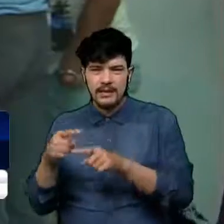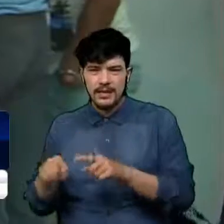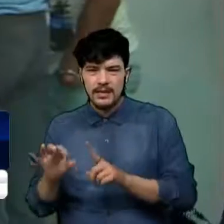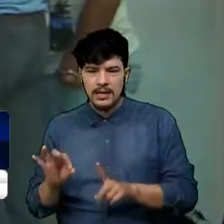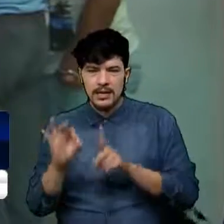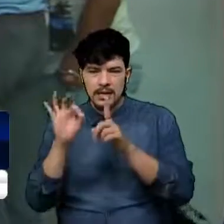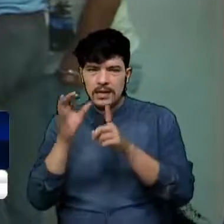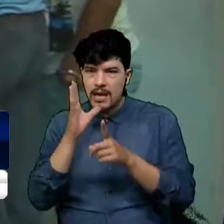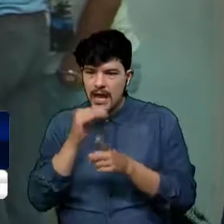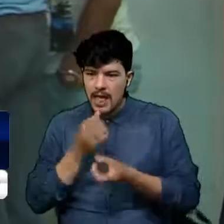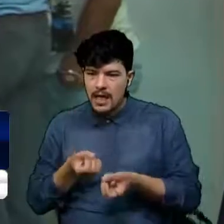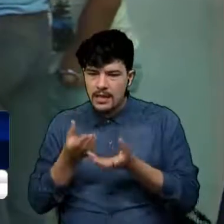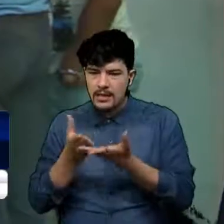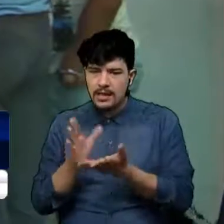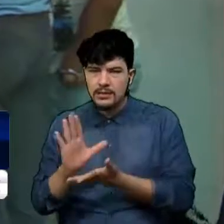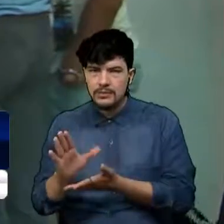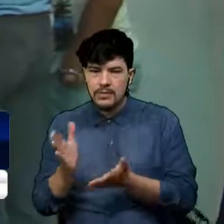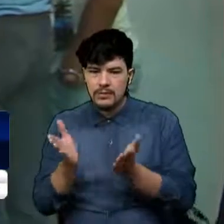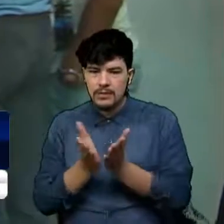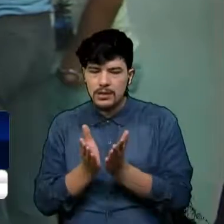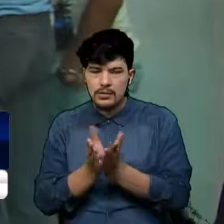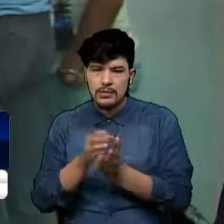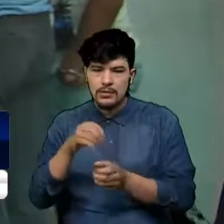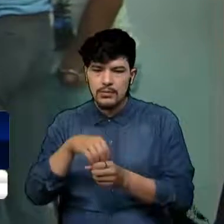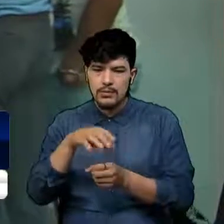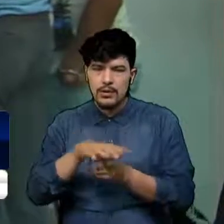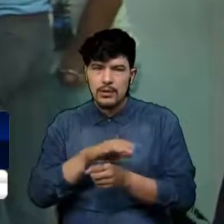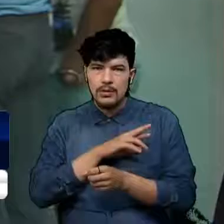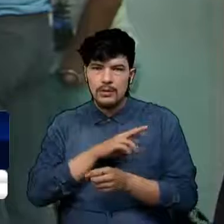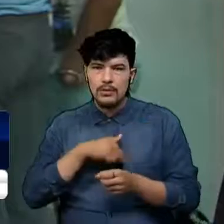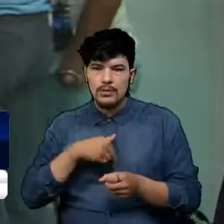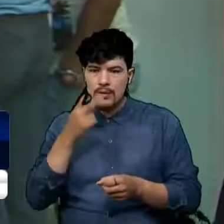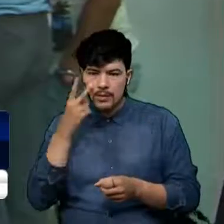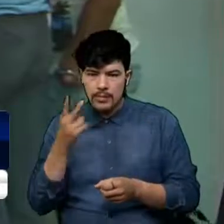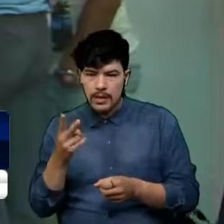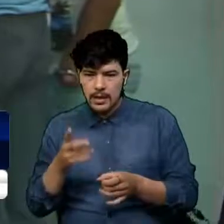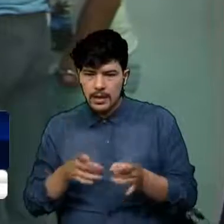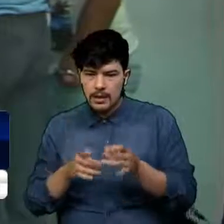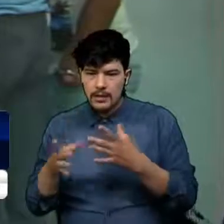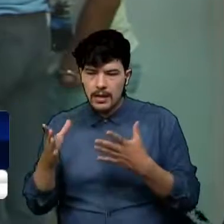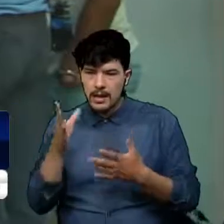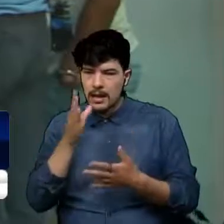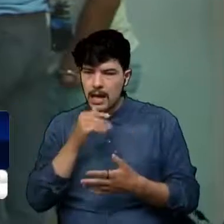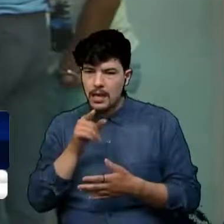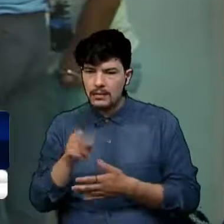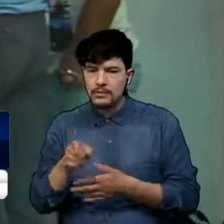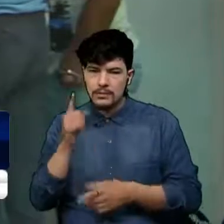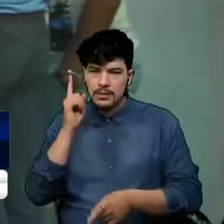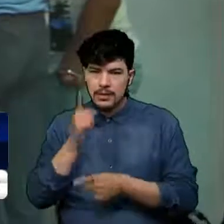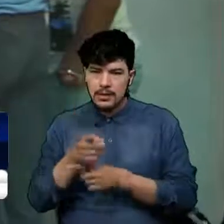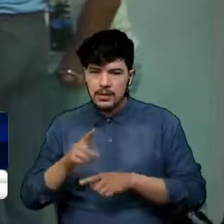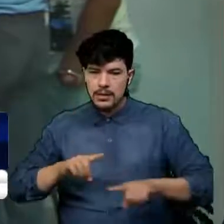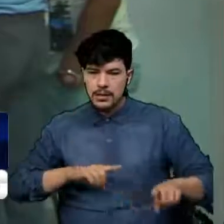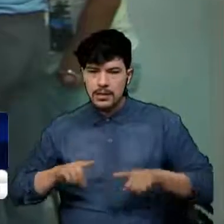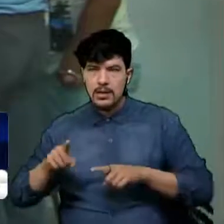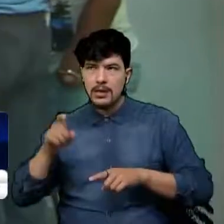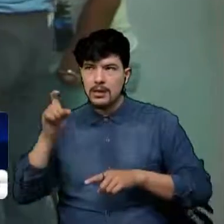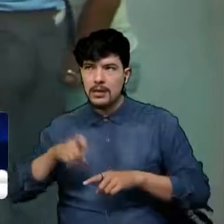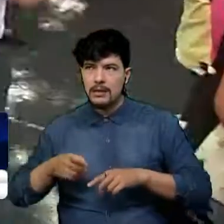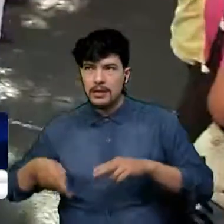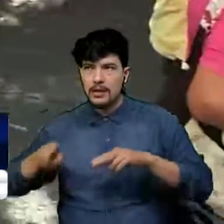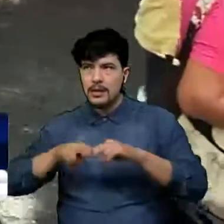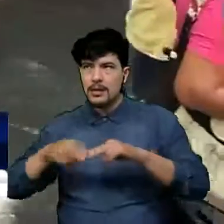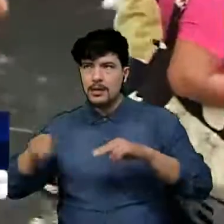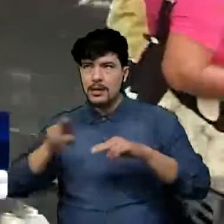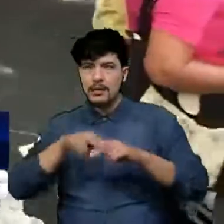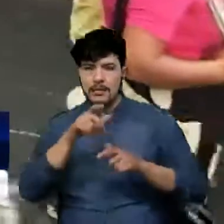han dado a la educación pública porque vemos nosotros que esta es la fecha y no se ha emitido el acto administrativo que determina el aumento salarial para el servidor